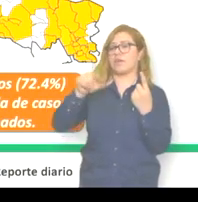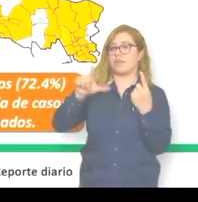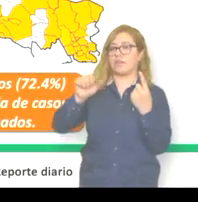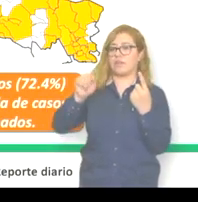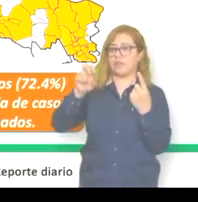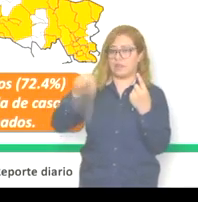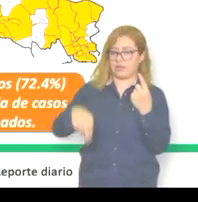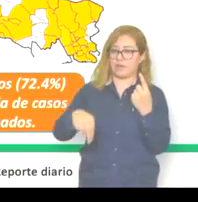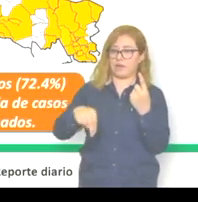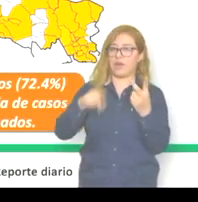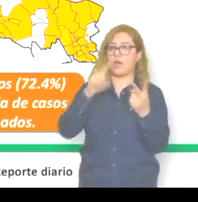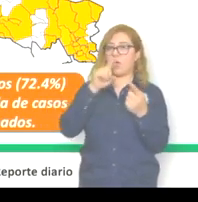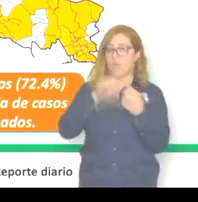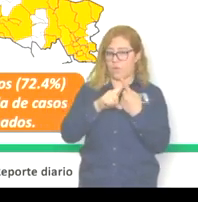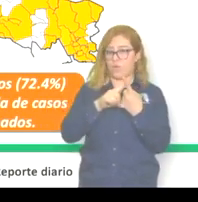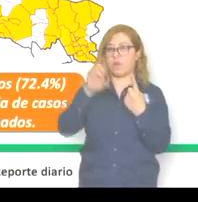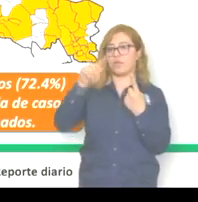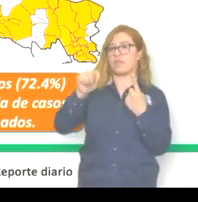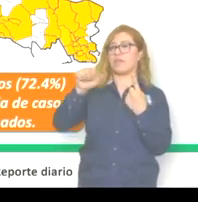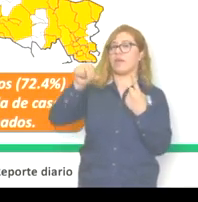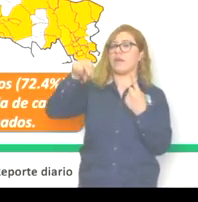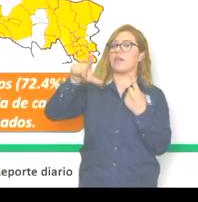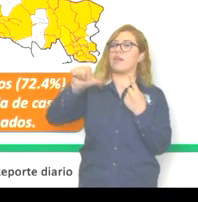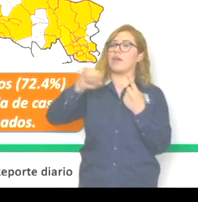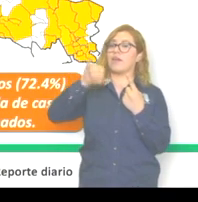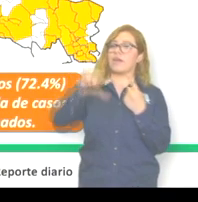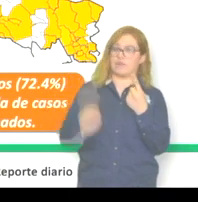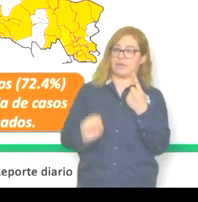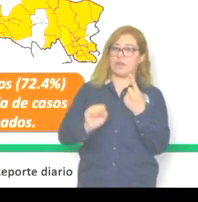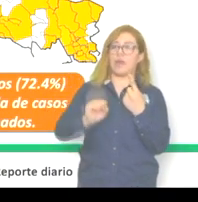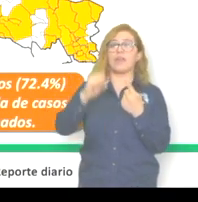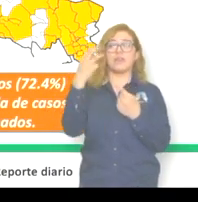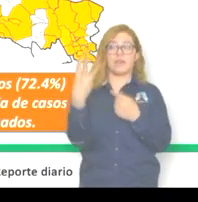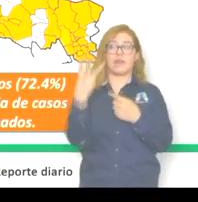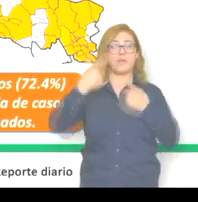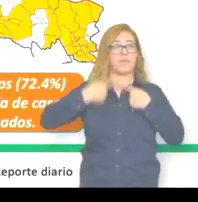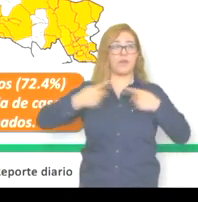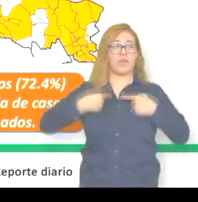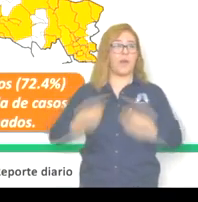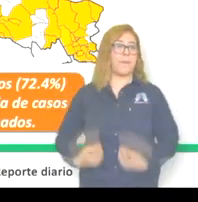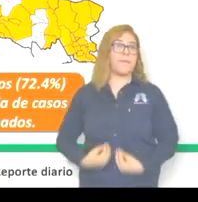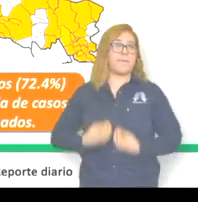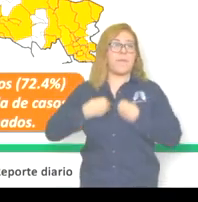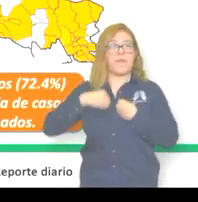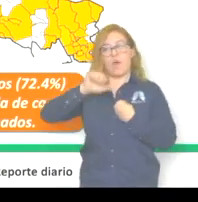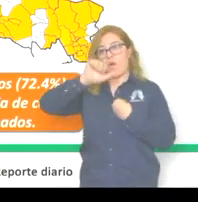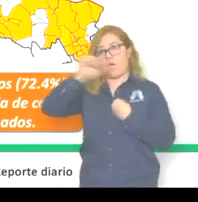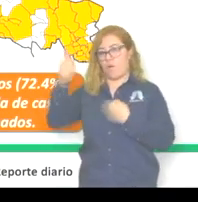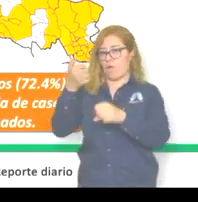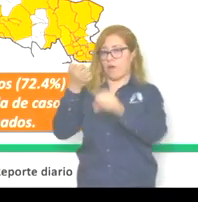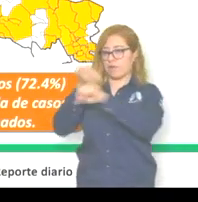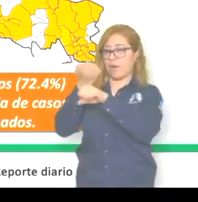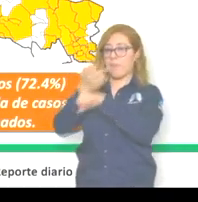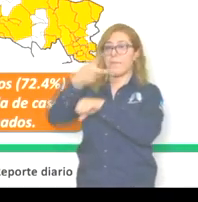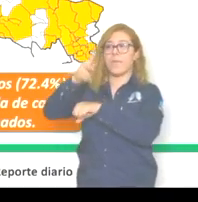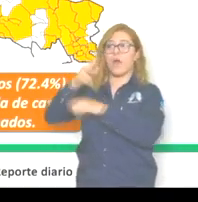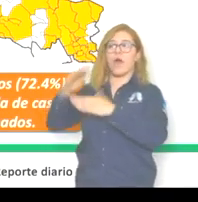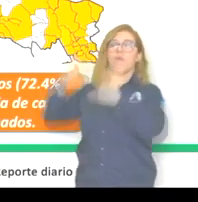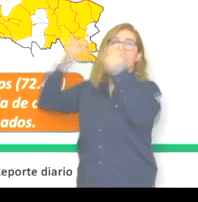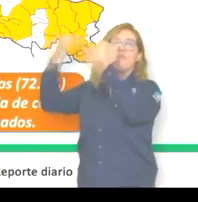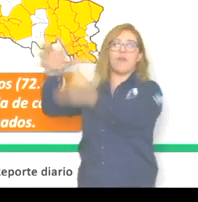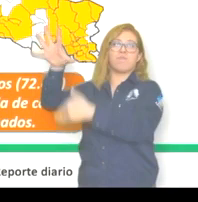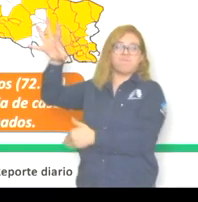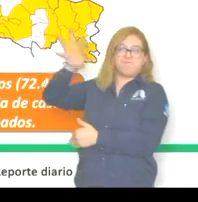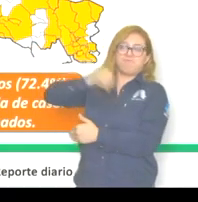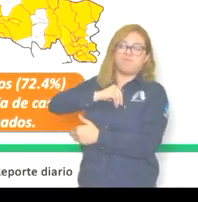Tanlajás, y en esta ocasión se reportan 3 personas que son residentes de otro estado, que se infectaron en otro estado, pero